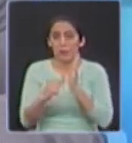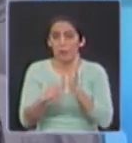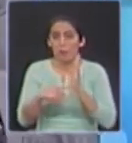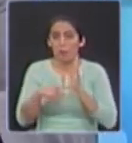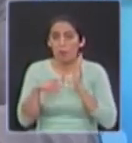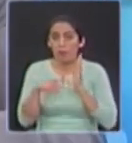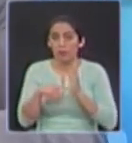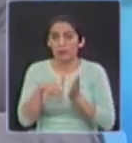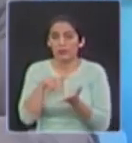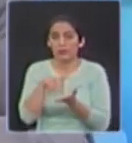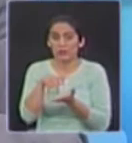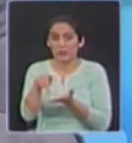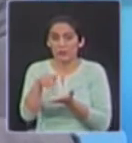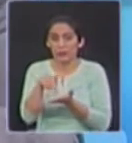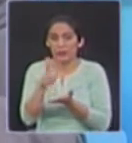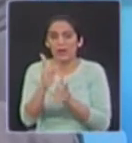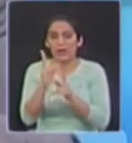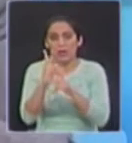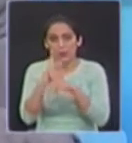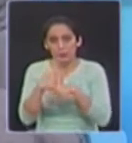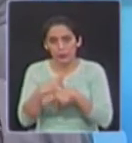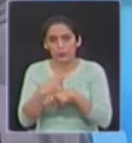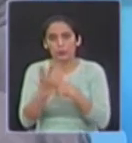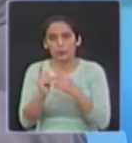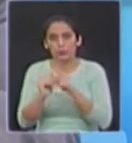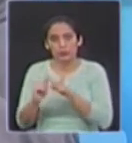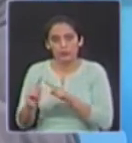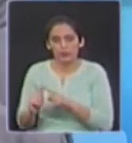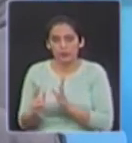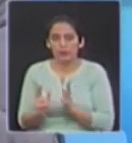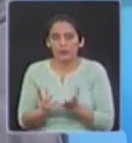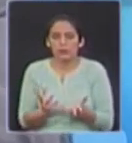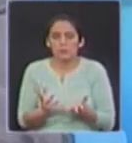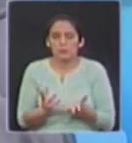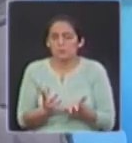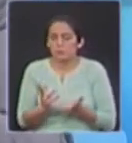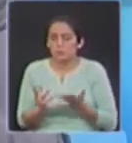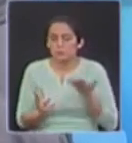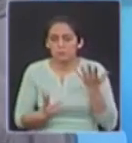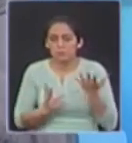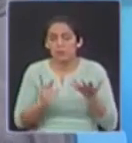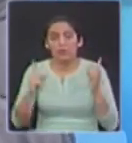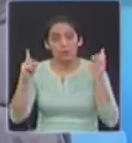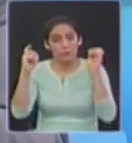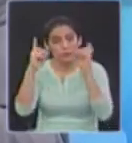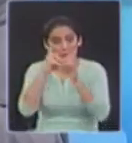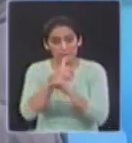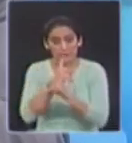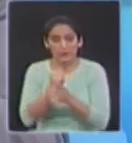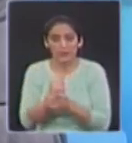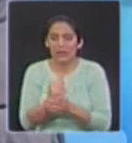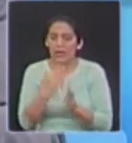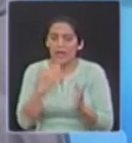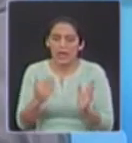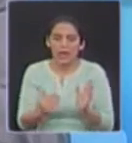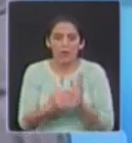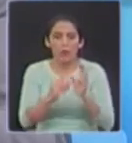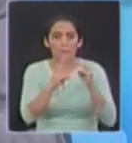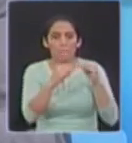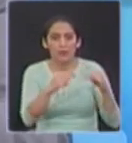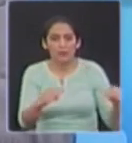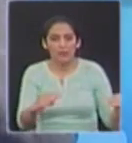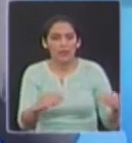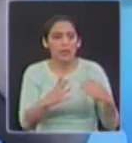un aumento en esos costos de producción. Ponerle una salvaguardia, ponerle un arancel o ponerle un impuesto a una materia prima que va